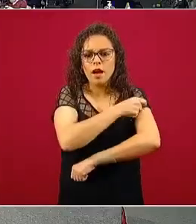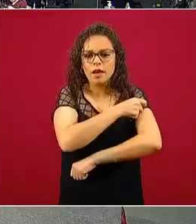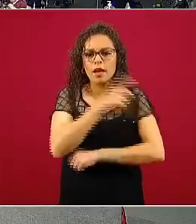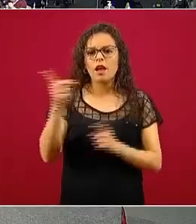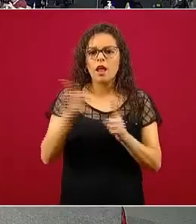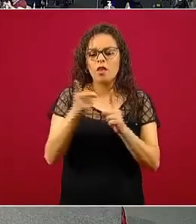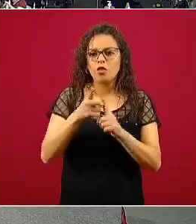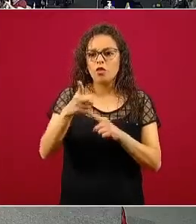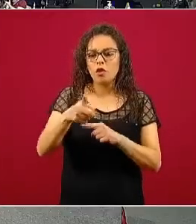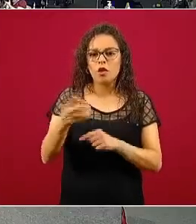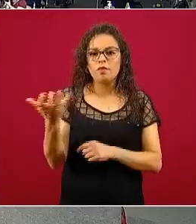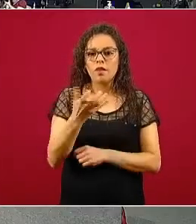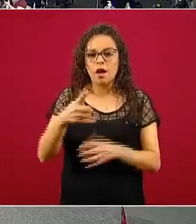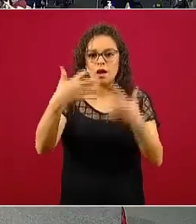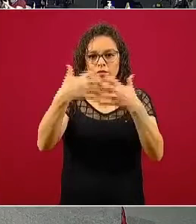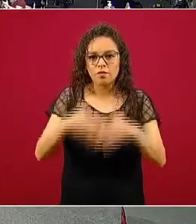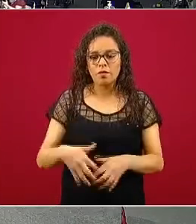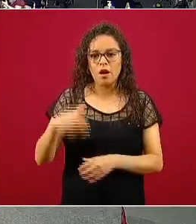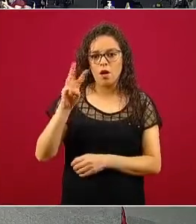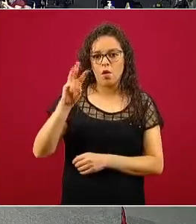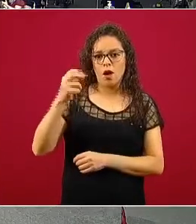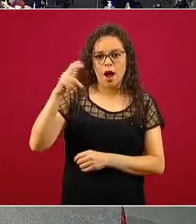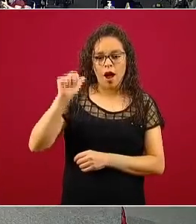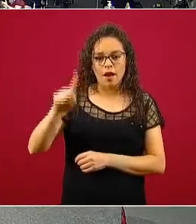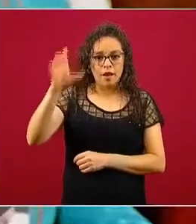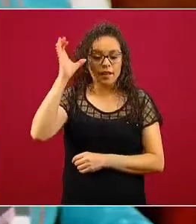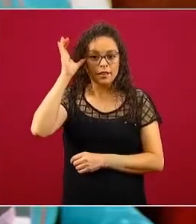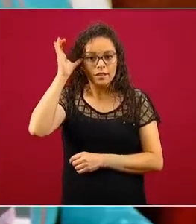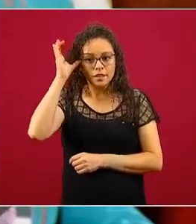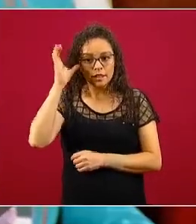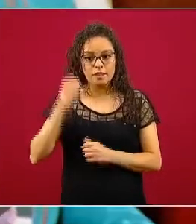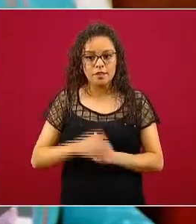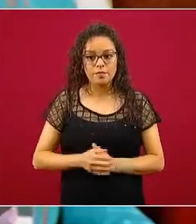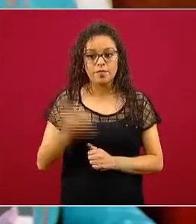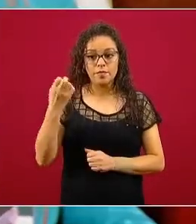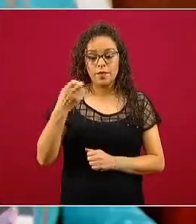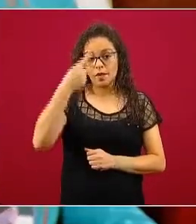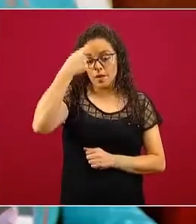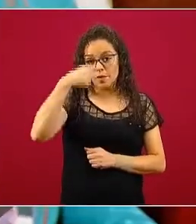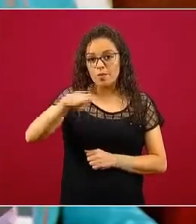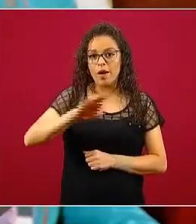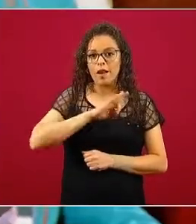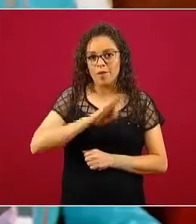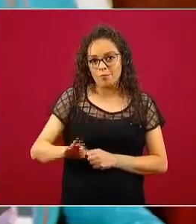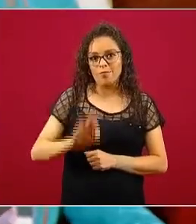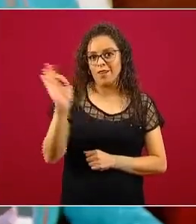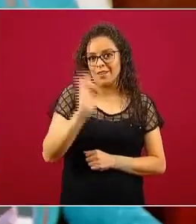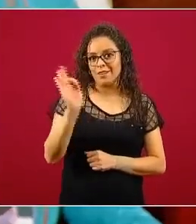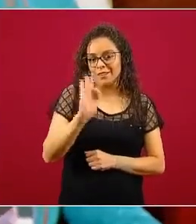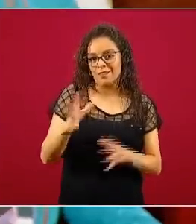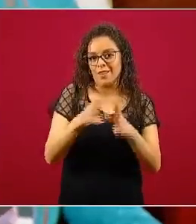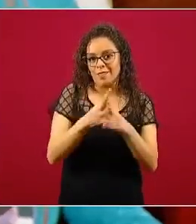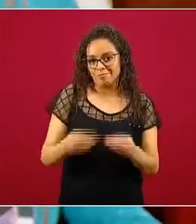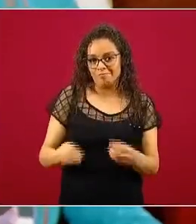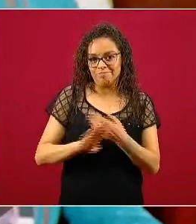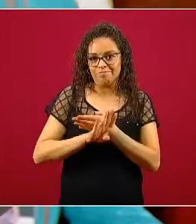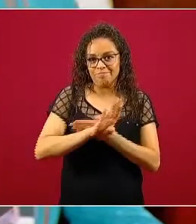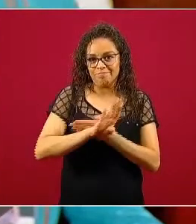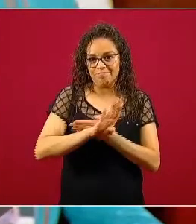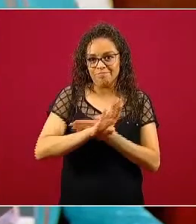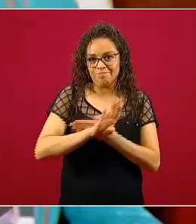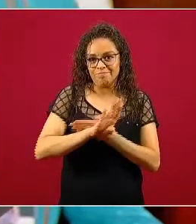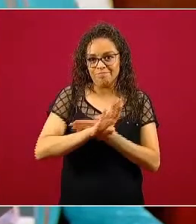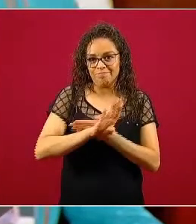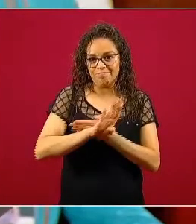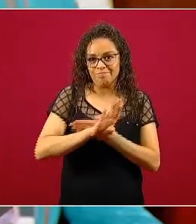China, mostrando una respuesta inmune humoral prometedora contra el SARS-CoV-2. Y una pregunta más. Hace unos días